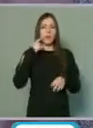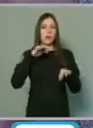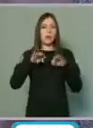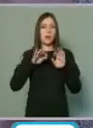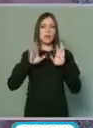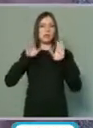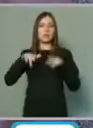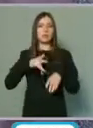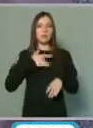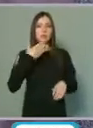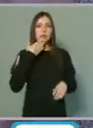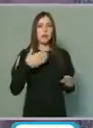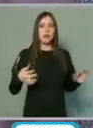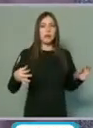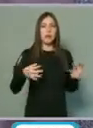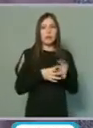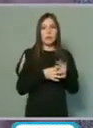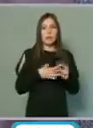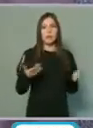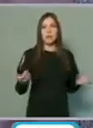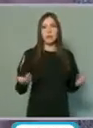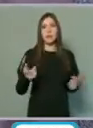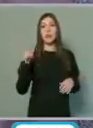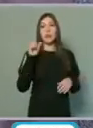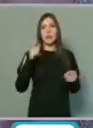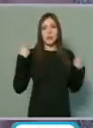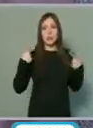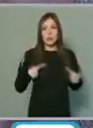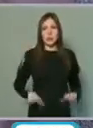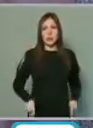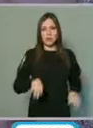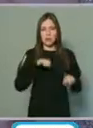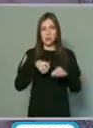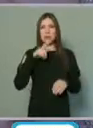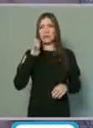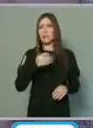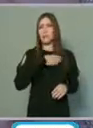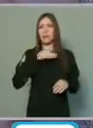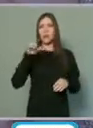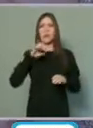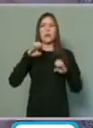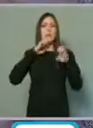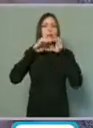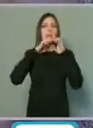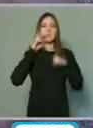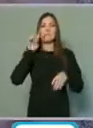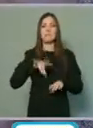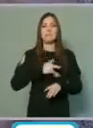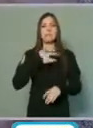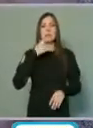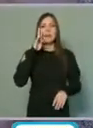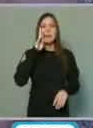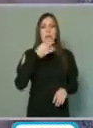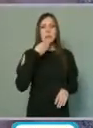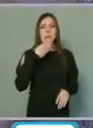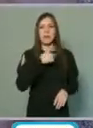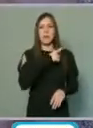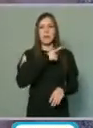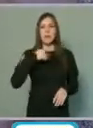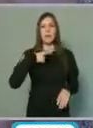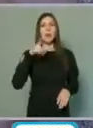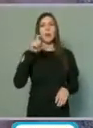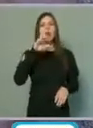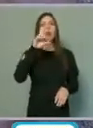ámbito laboral. Pertenecer, exactamente. Entonces, un vestido de trabajo es buenísimo para las entrevistas, muy bueno. Tiene que llegarte alrededor